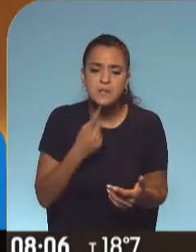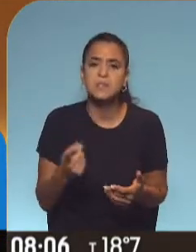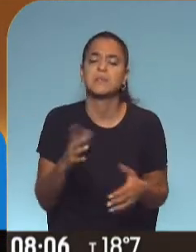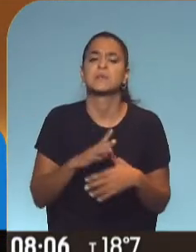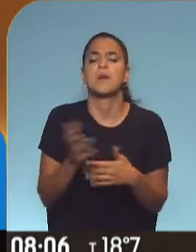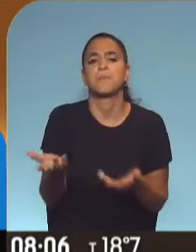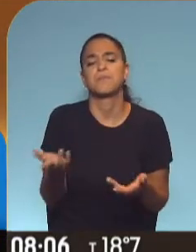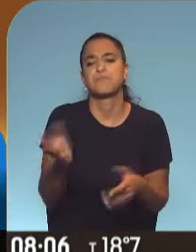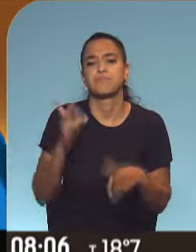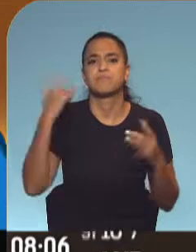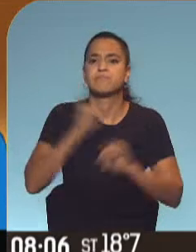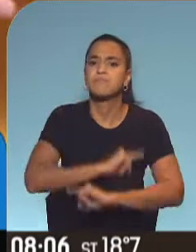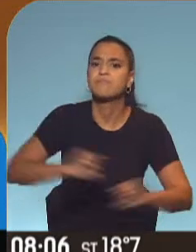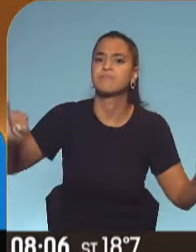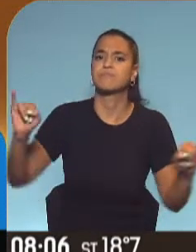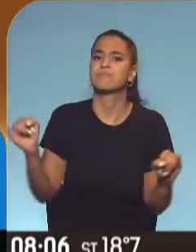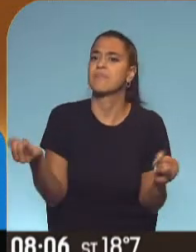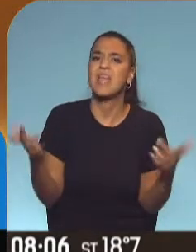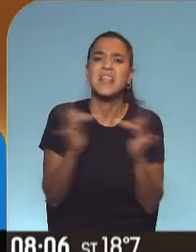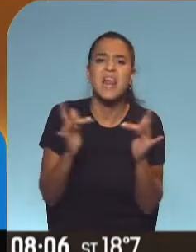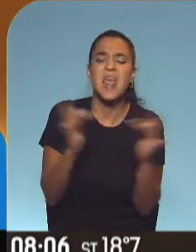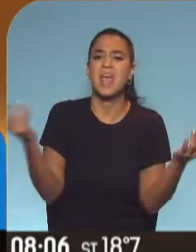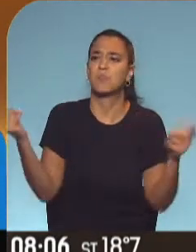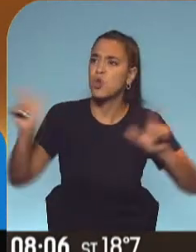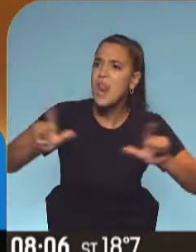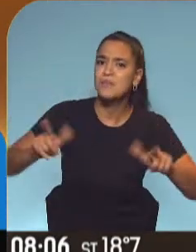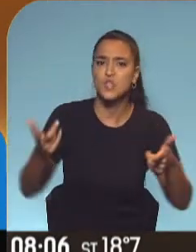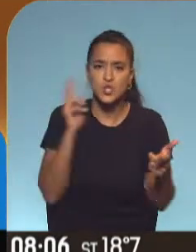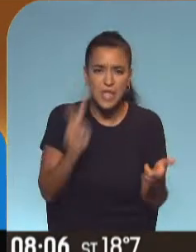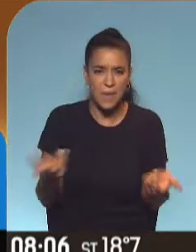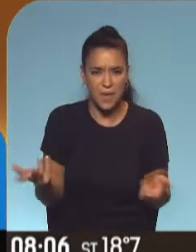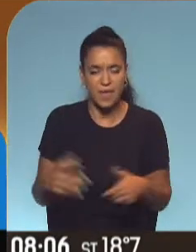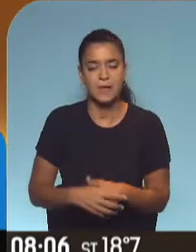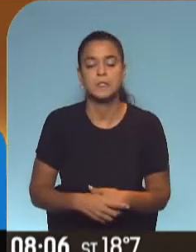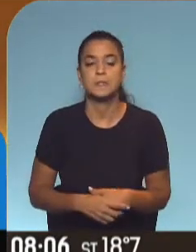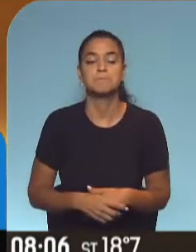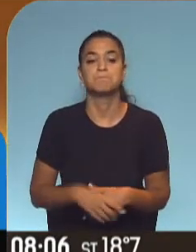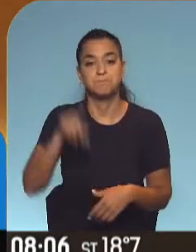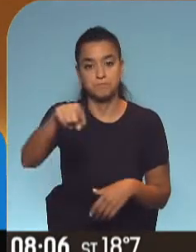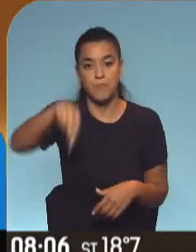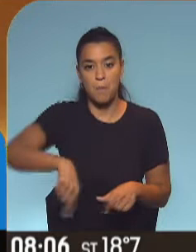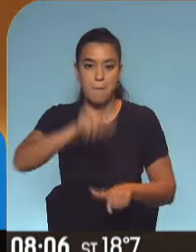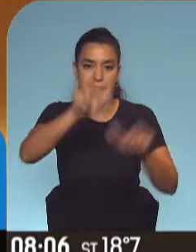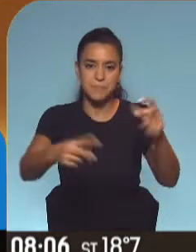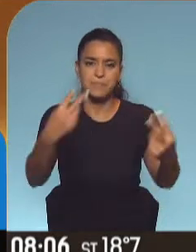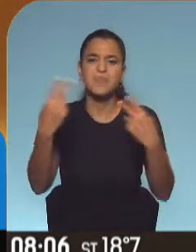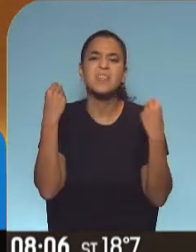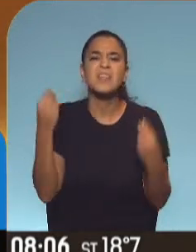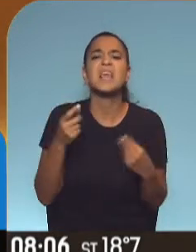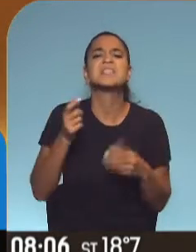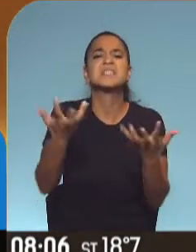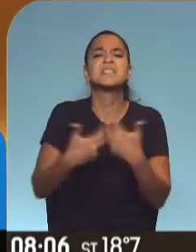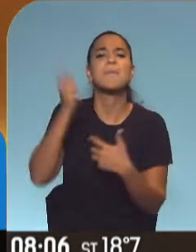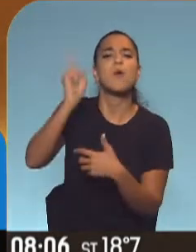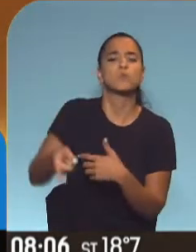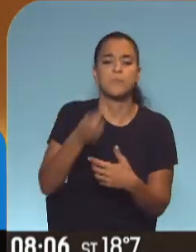por las redes sociales, por televisión, etc. Entonces, ahora para los televidentes, ¿qué es el sistema acusatorio? Significa